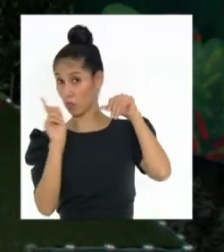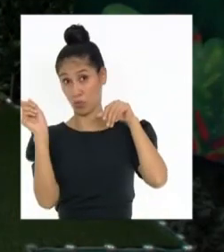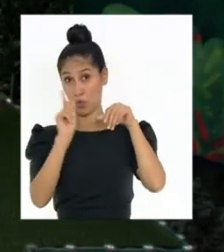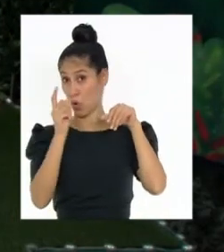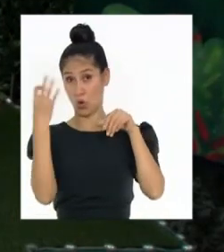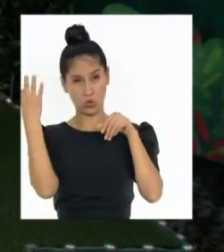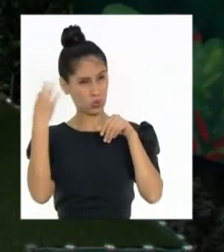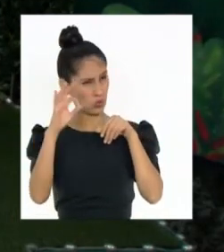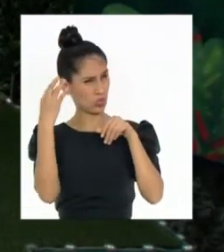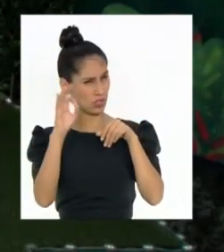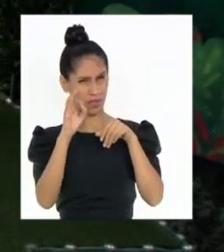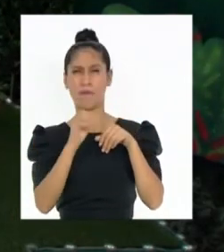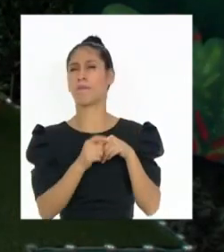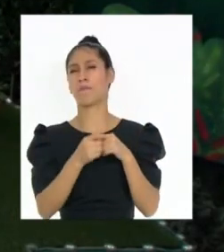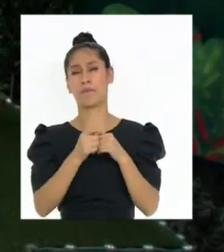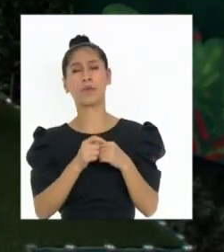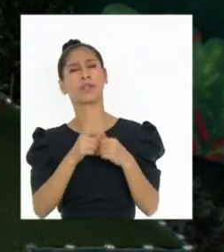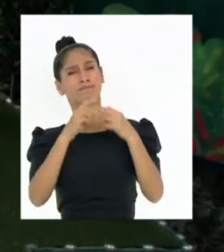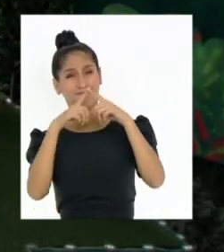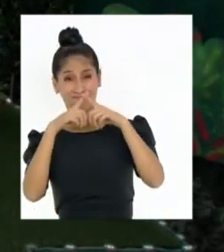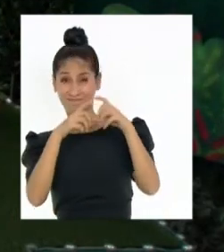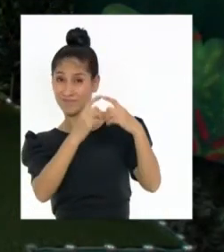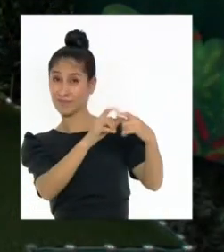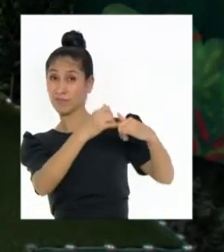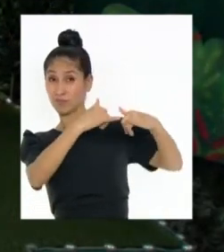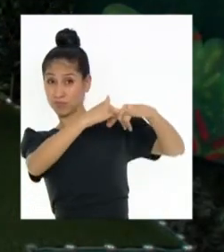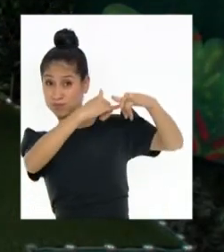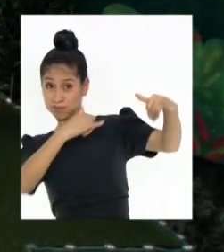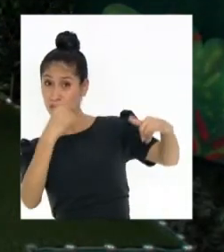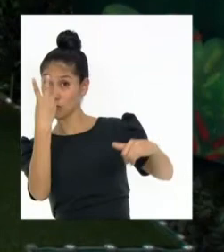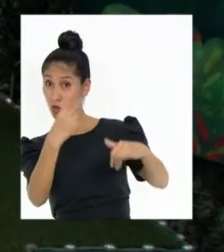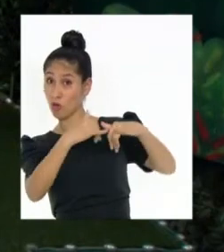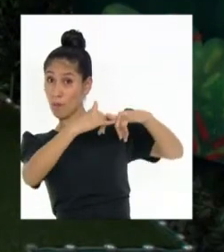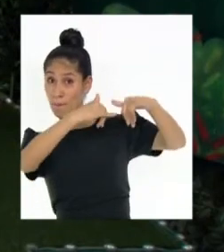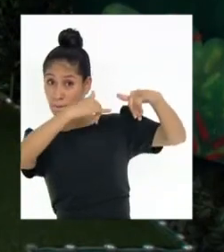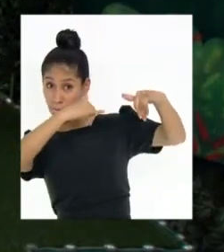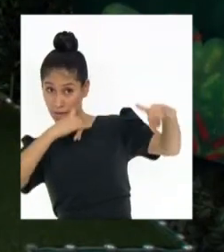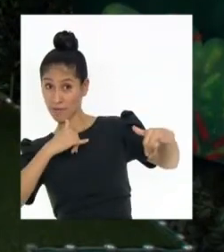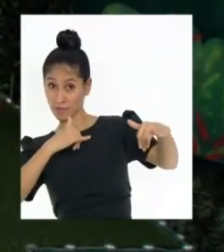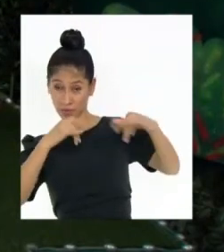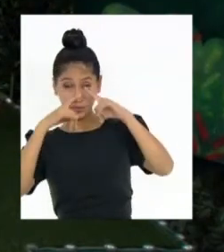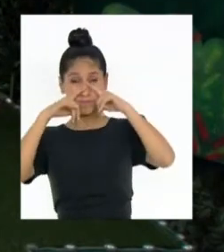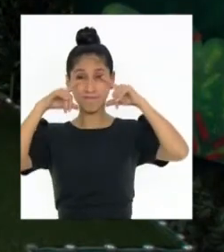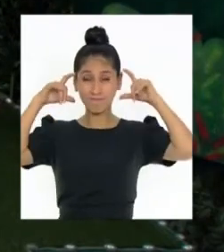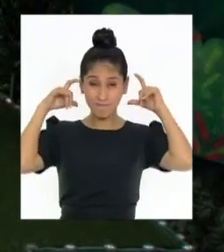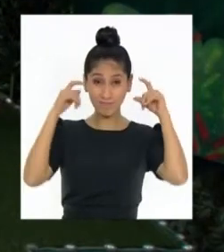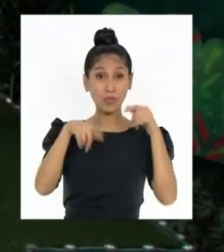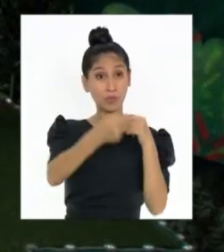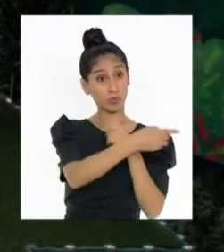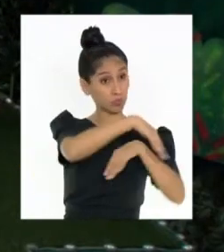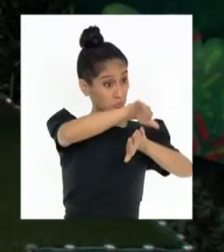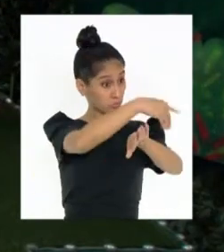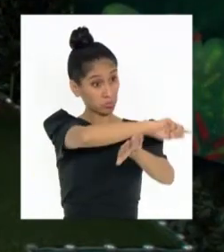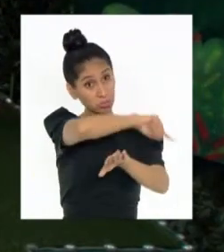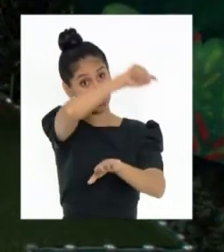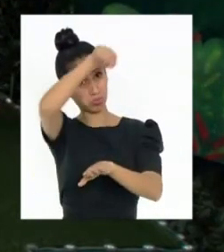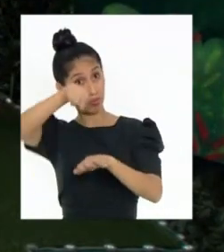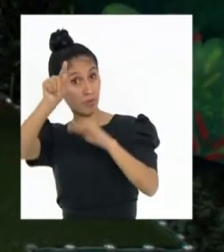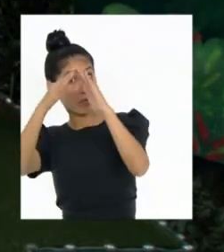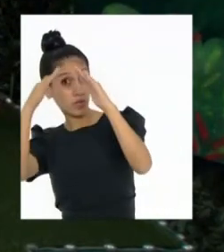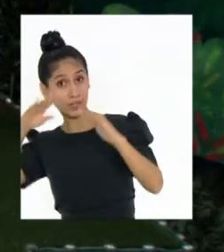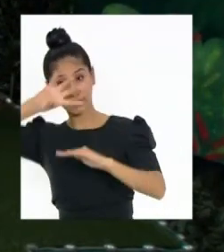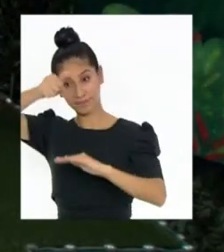mantengan 2 metros de distancia de todas las personas. Y cuando regresen a sus casas, lávense las manos por 20